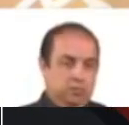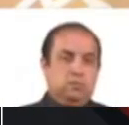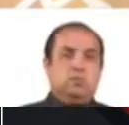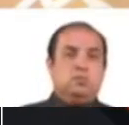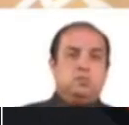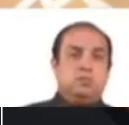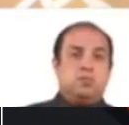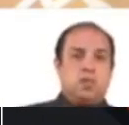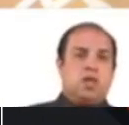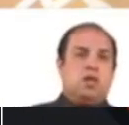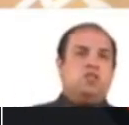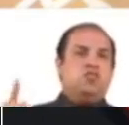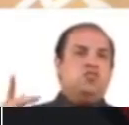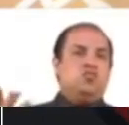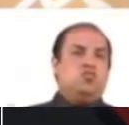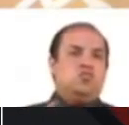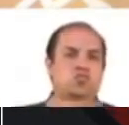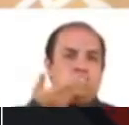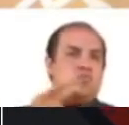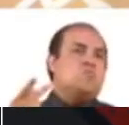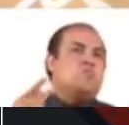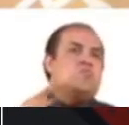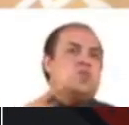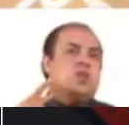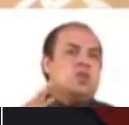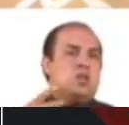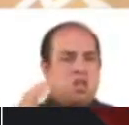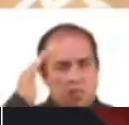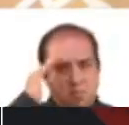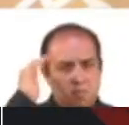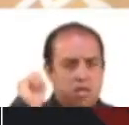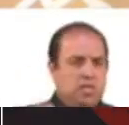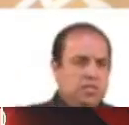el conservadurismo, que su